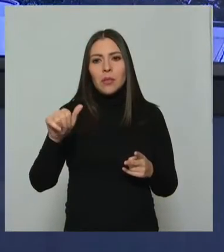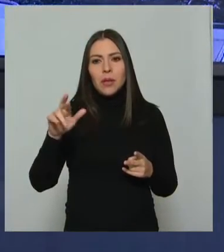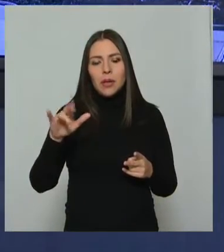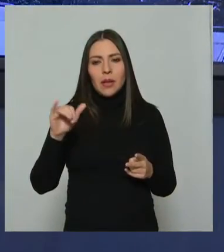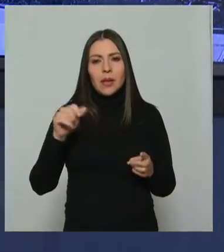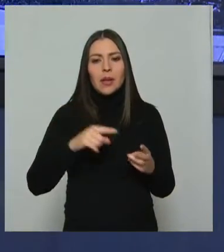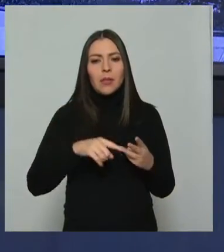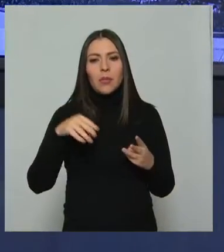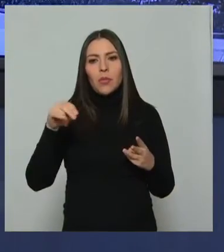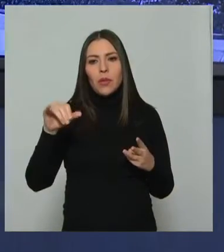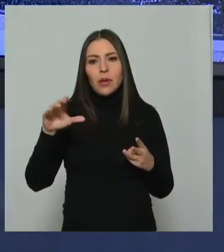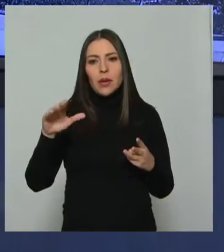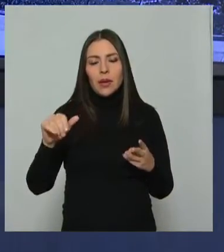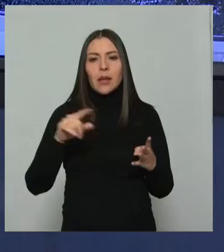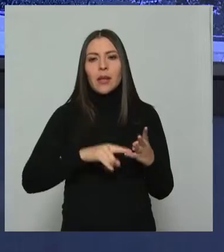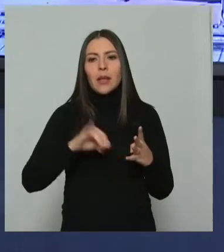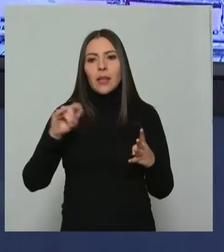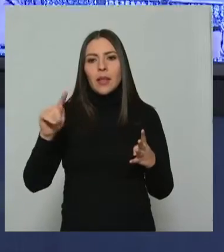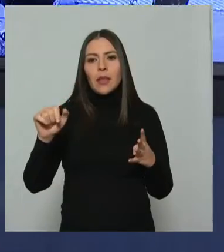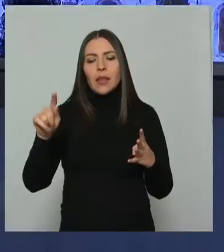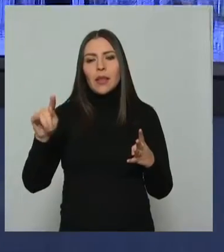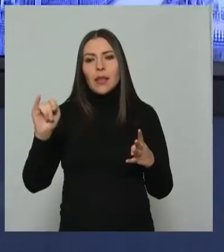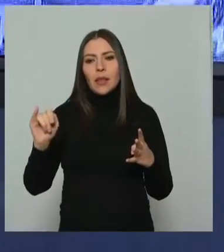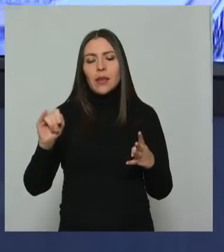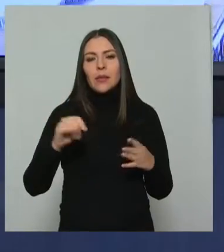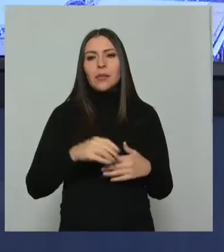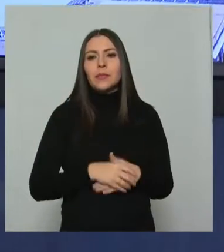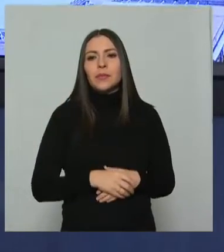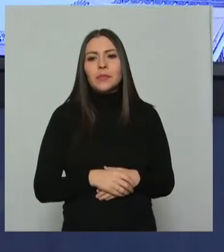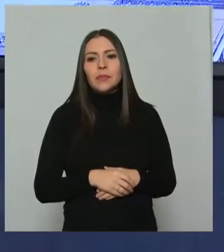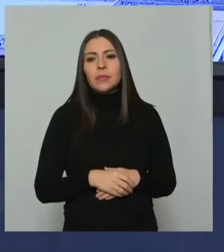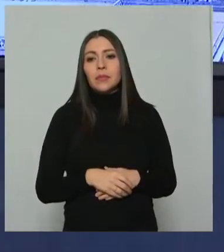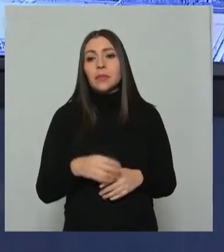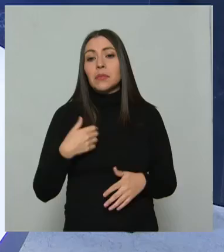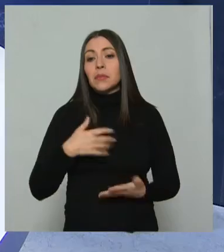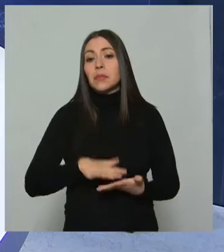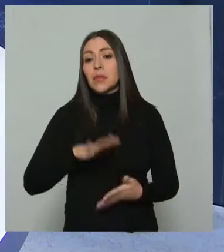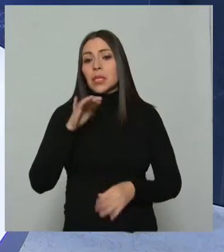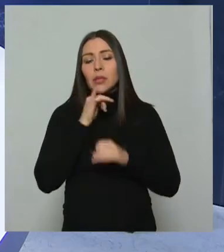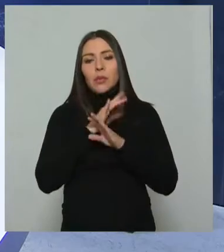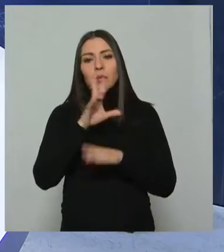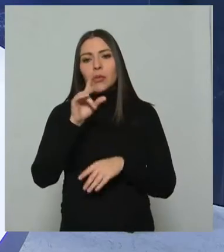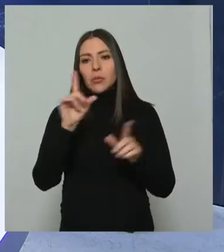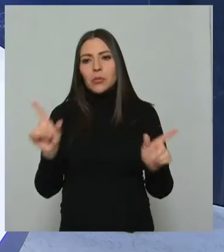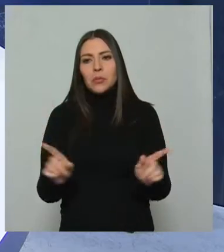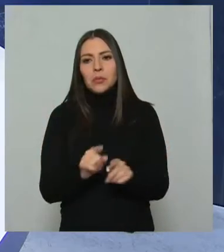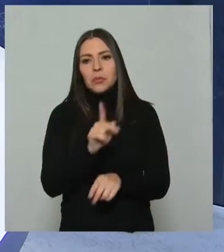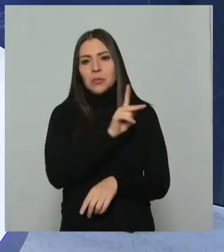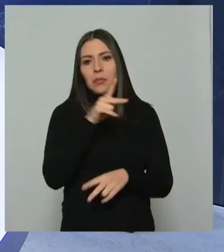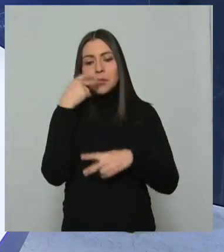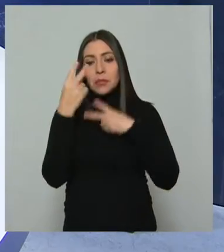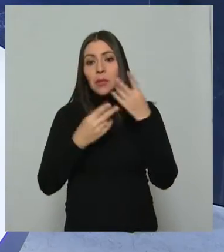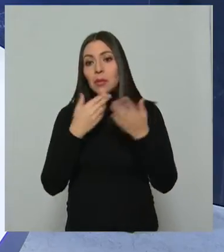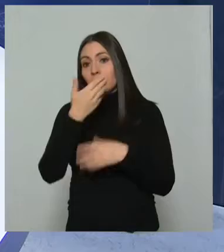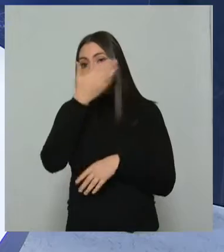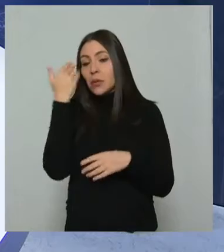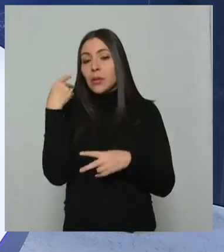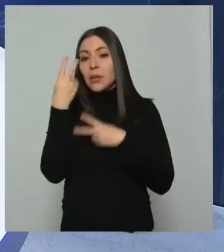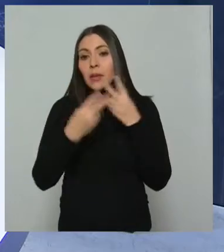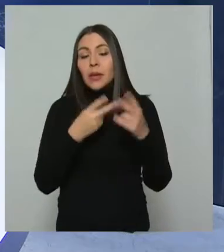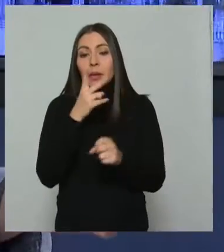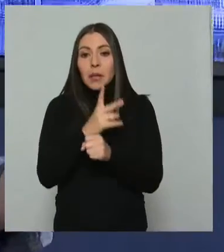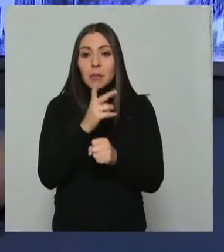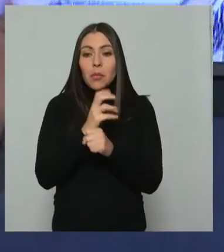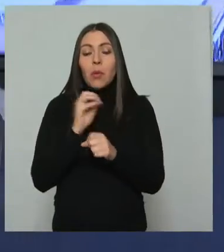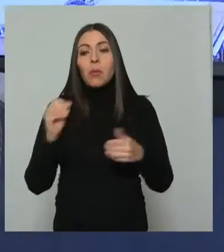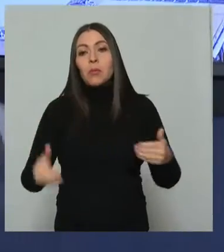Gutiérrez, Mónica Dione e Itati Cantoral. No tengo mayor información, es lo que me dijeron, van a estar presentes, no sé si en el público o en el escenario,